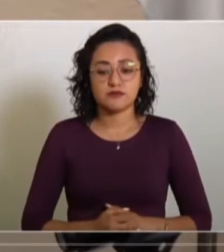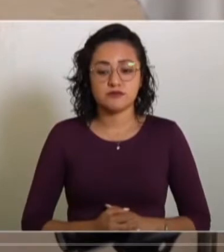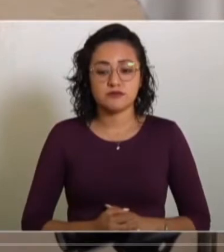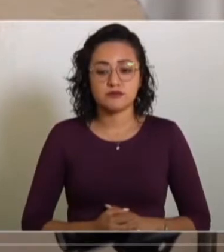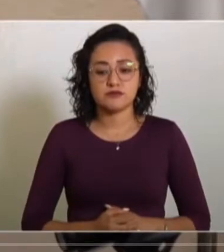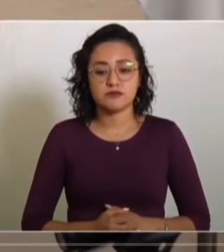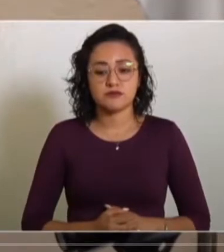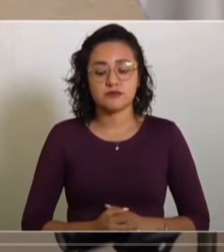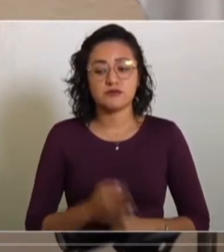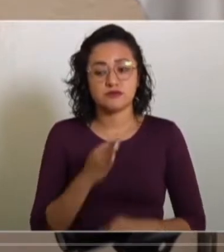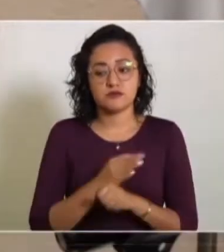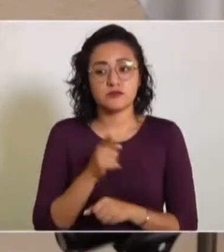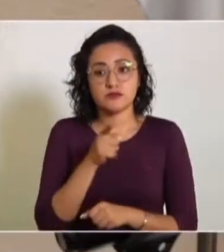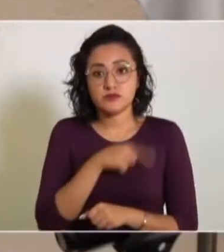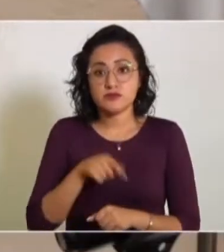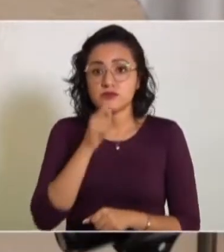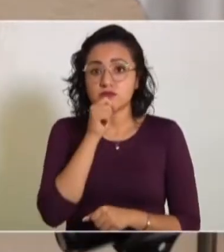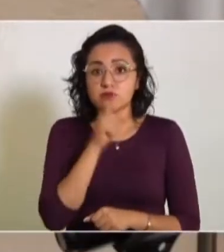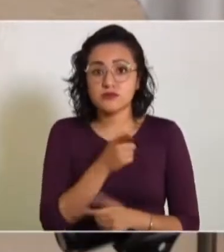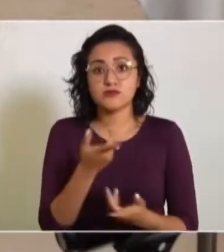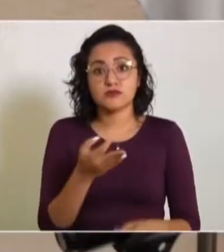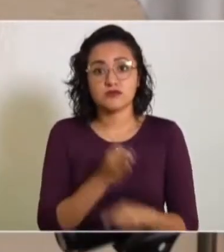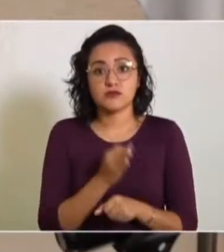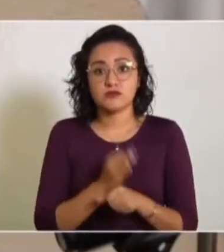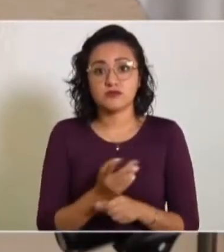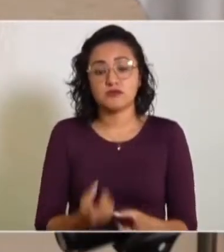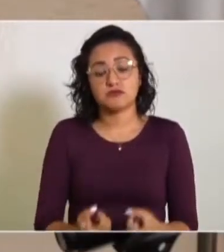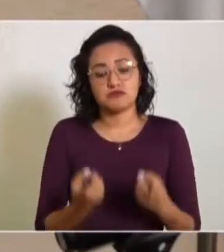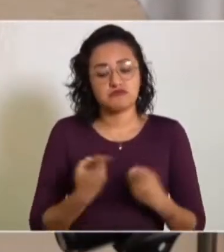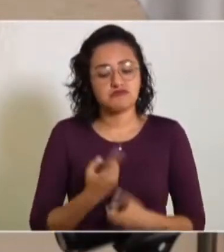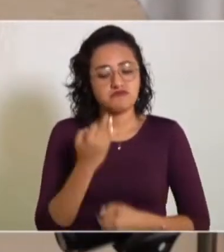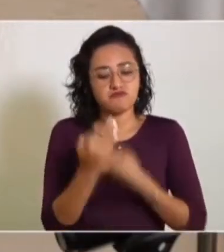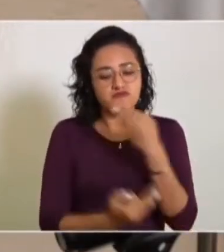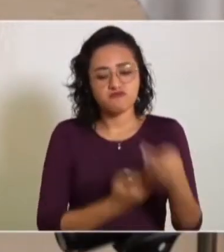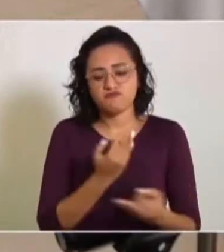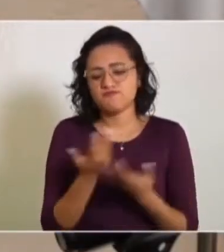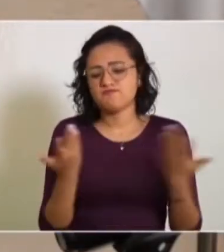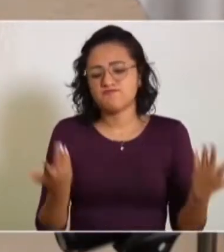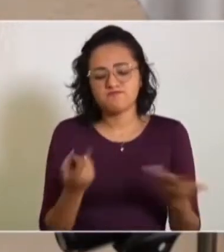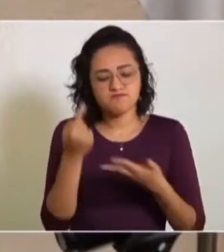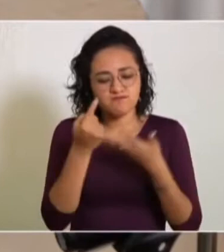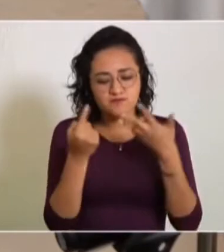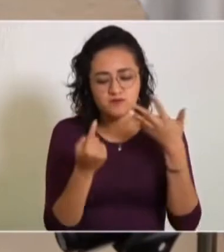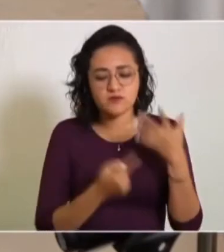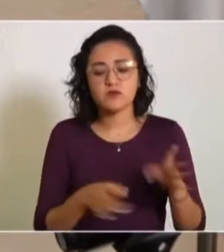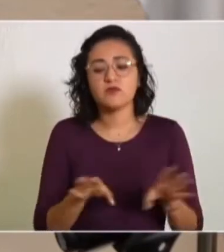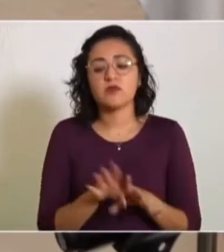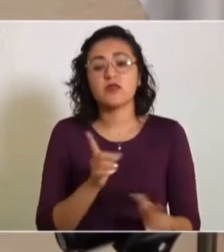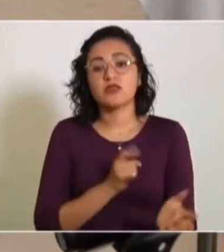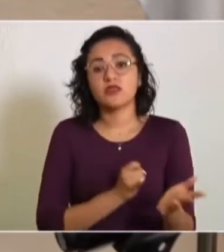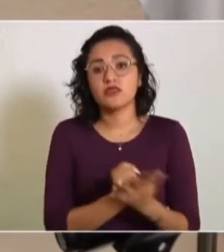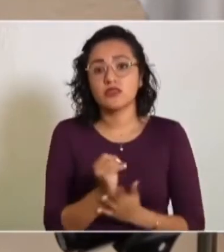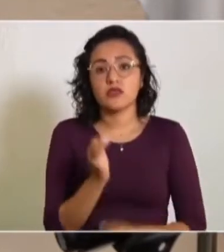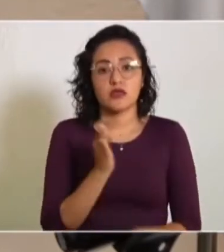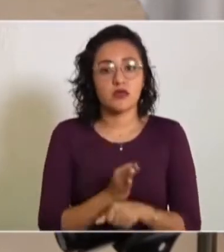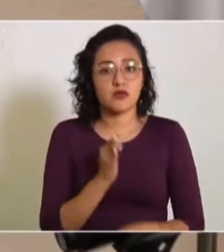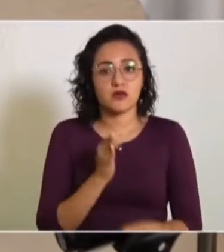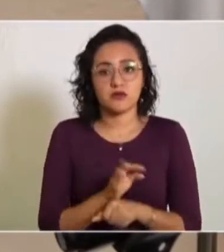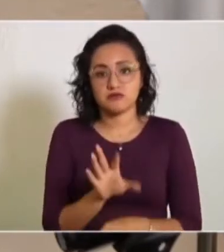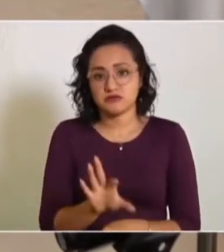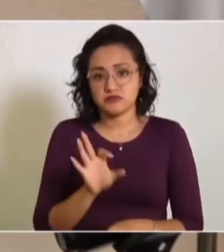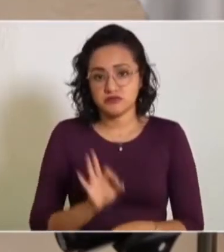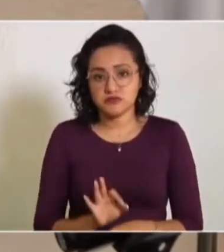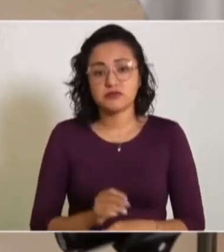ella nos va a dar todos los argumentos técnicos de la decisión que se ha tomado